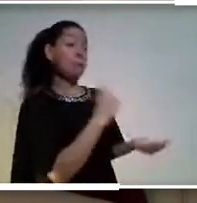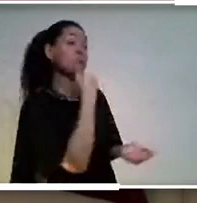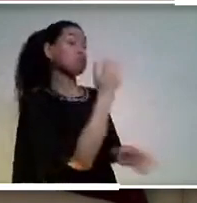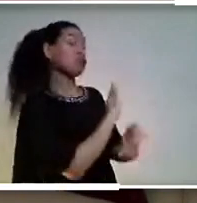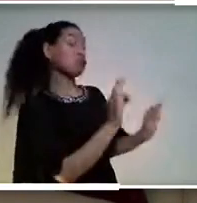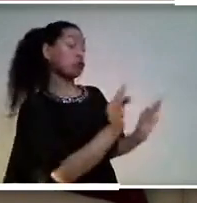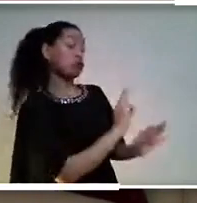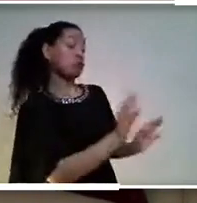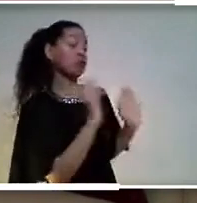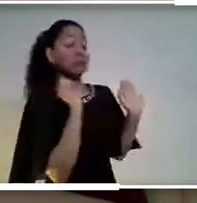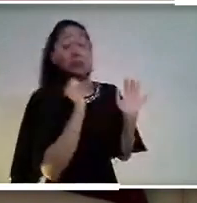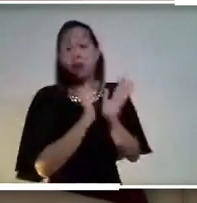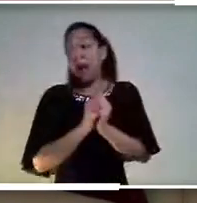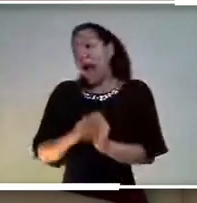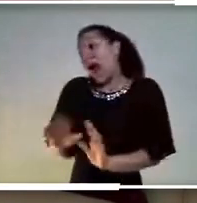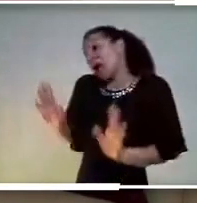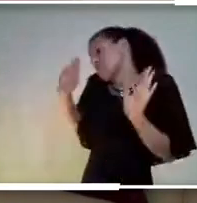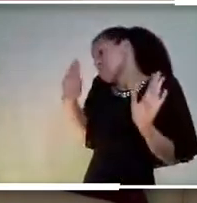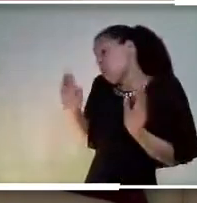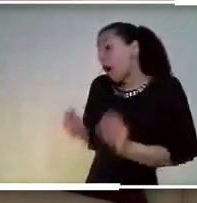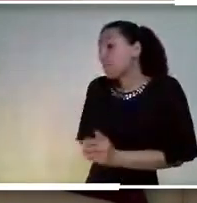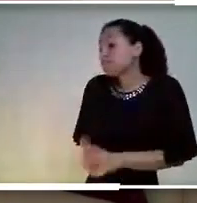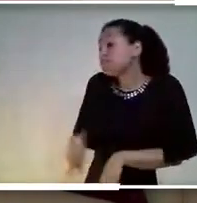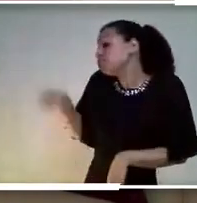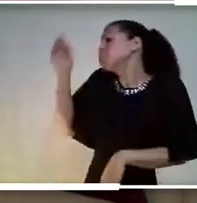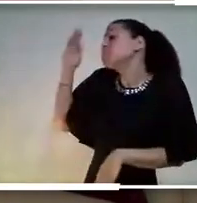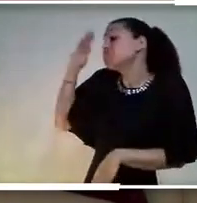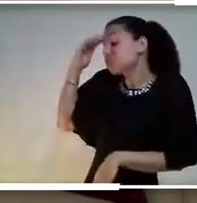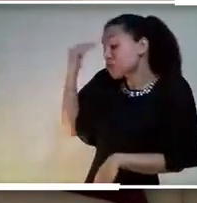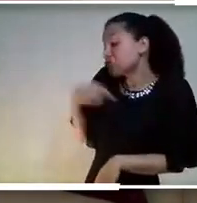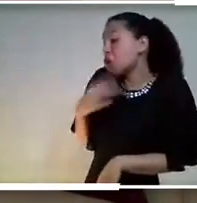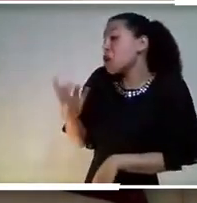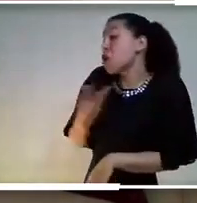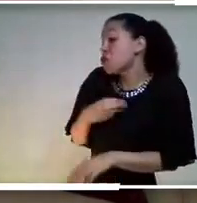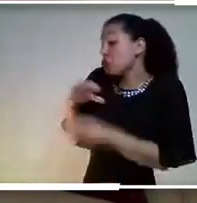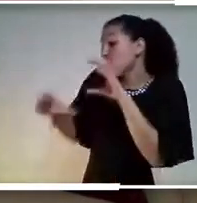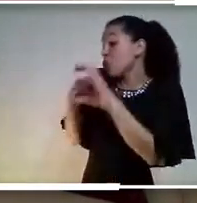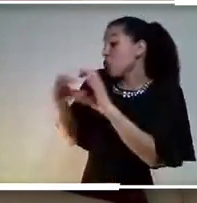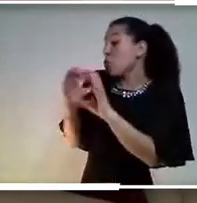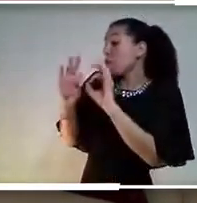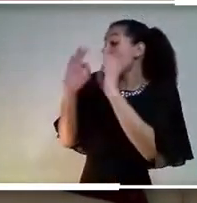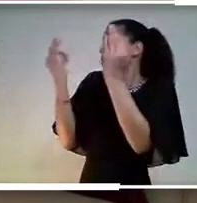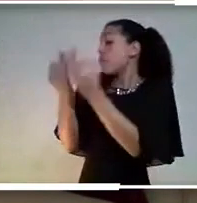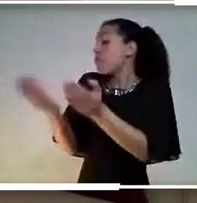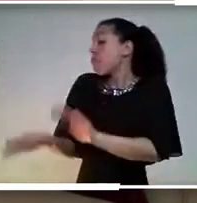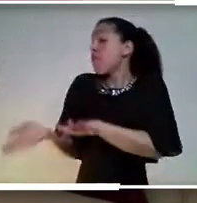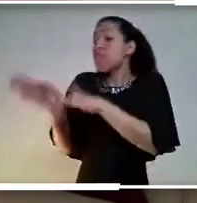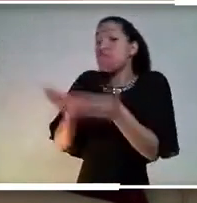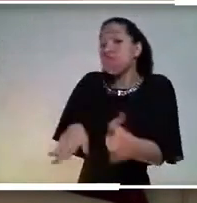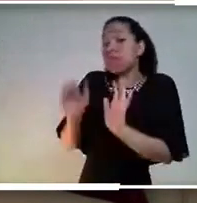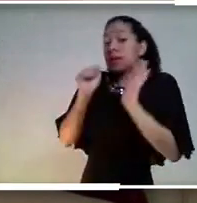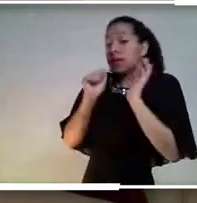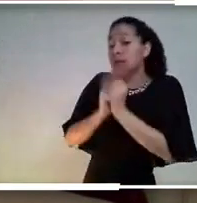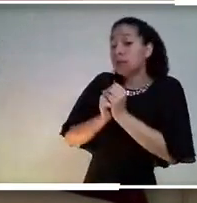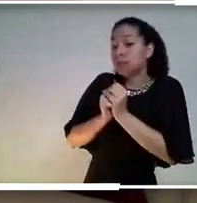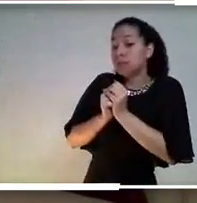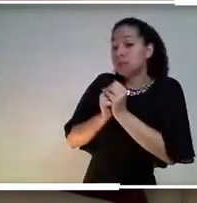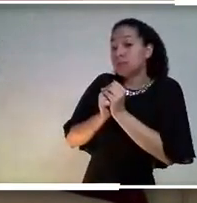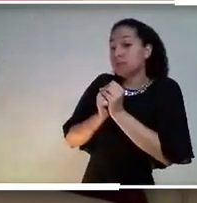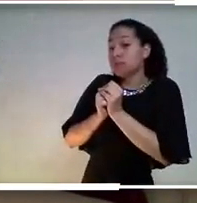es que con nosotros nosotros hablamos con nuestros seres amados y ellos nos hablan a nosotros y allí se aparecen